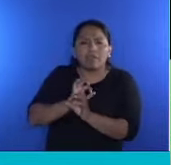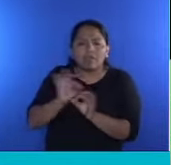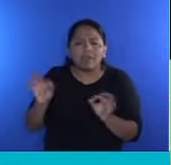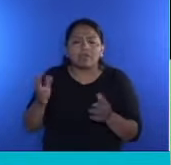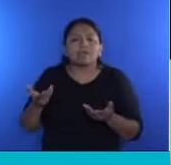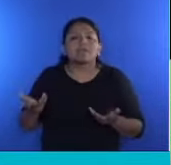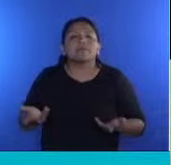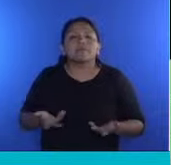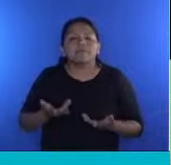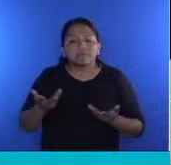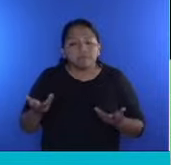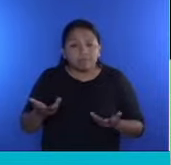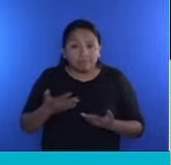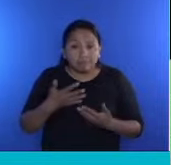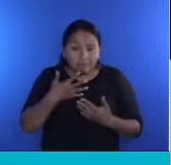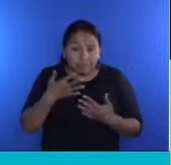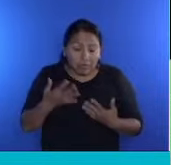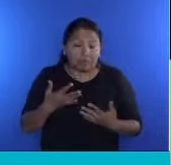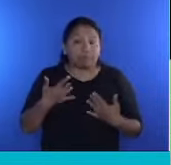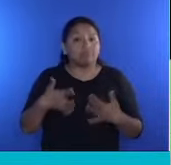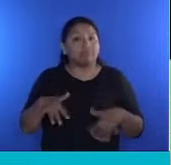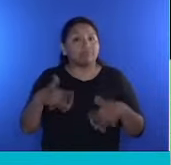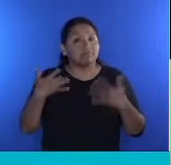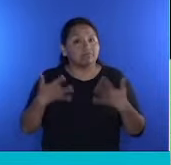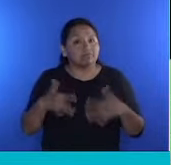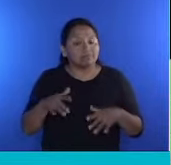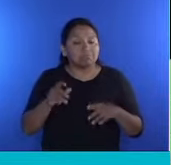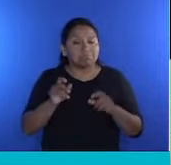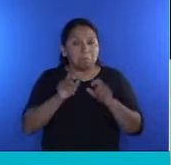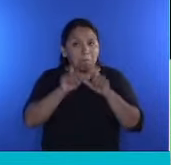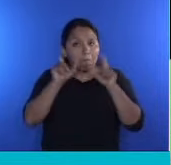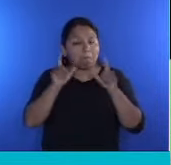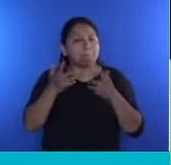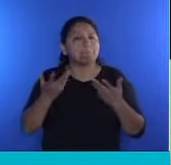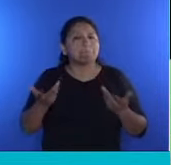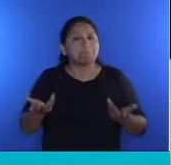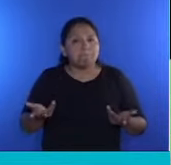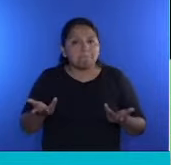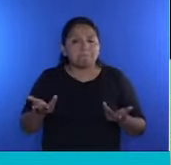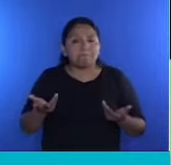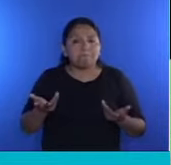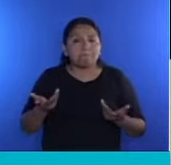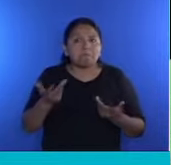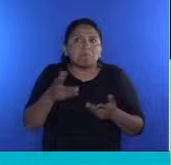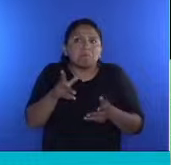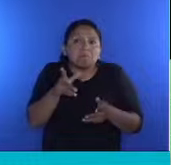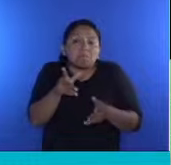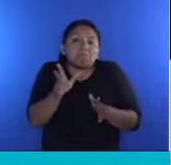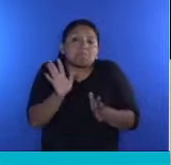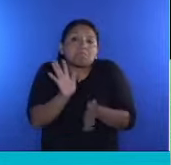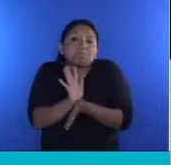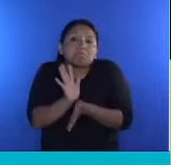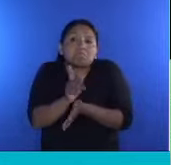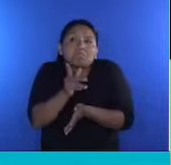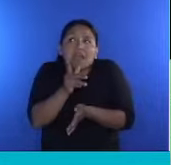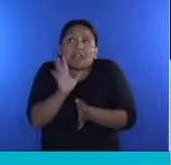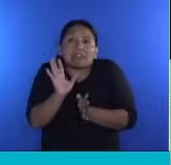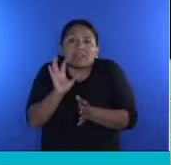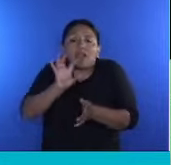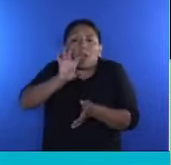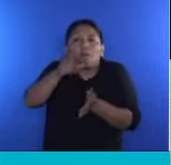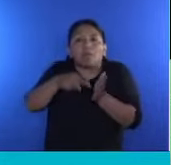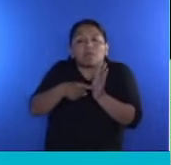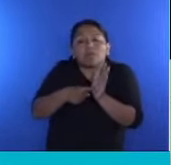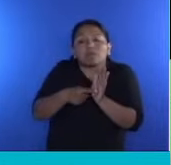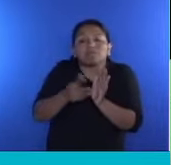Pero a mí me impresiona realmente porque parece que la provincia de Buenos Aires es un ejemplo para